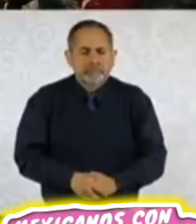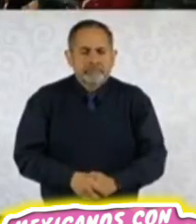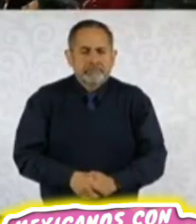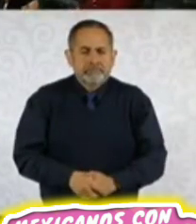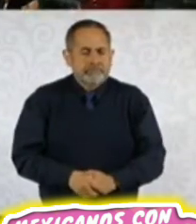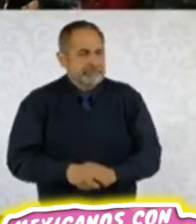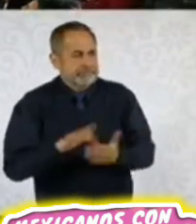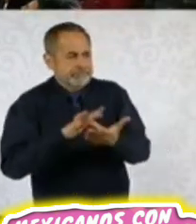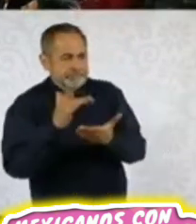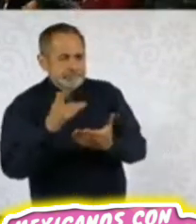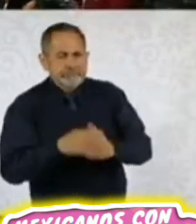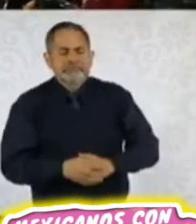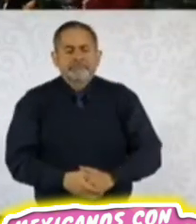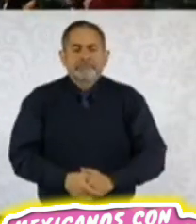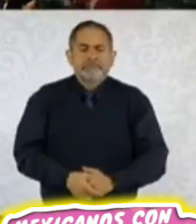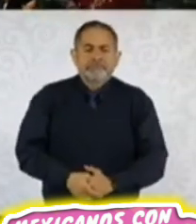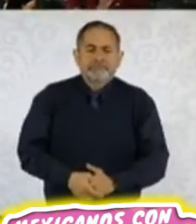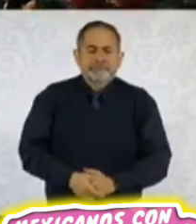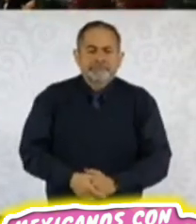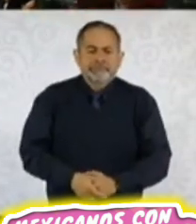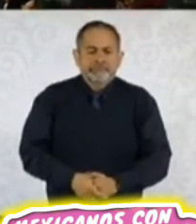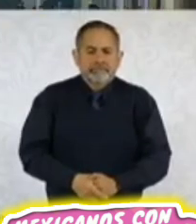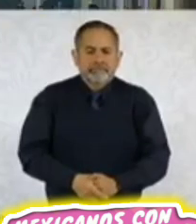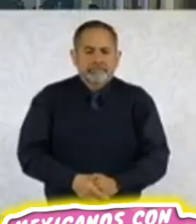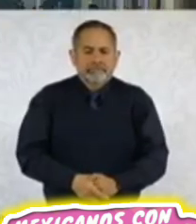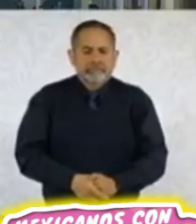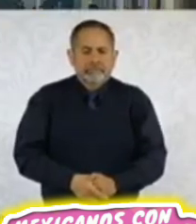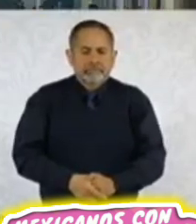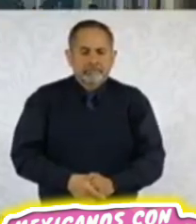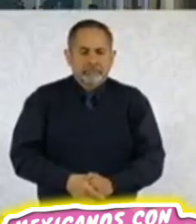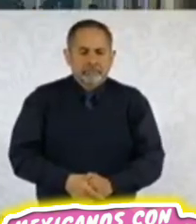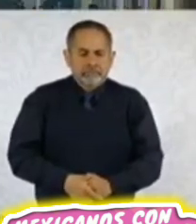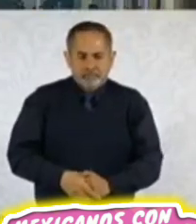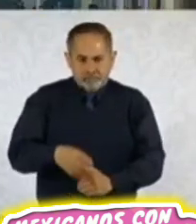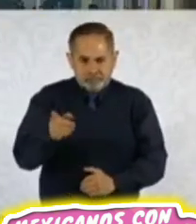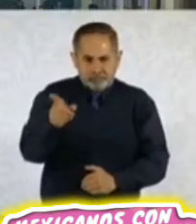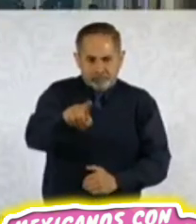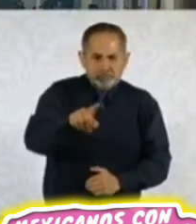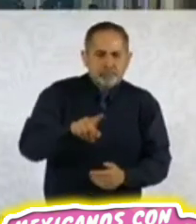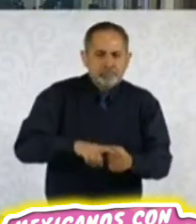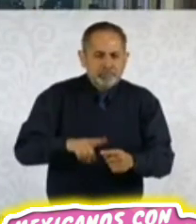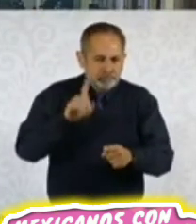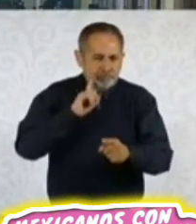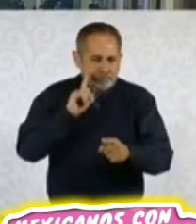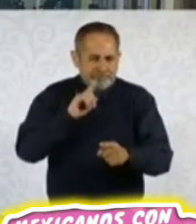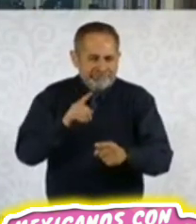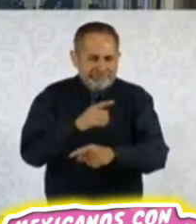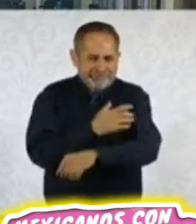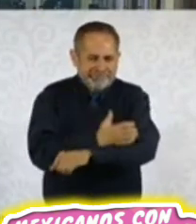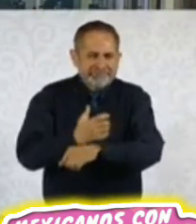Muchas gracias. Gracias. A ver, a la compañera, porque ya había dicho que…